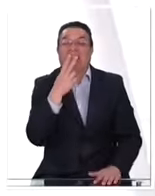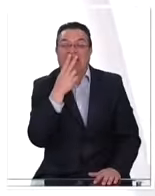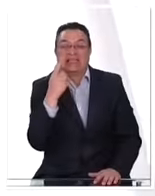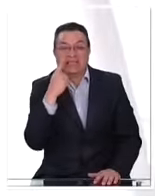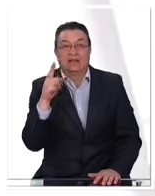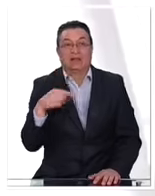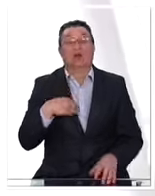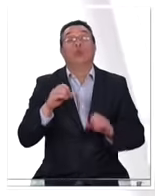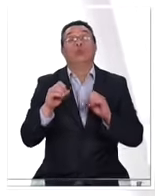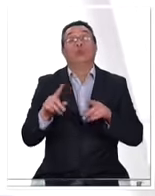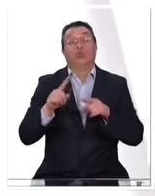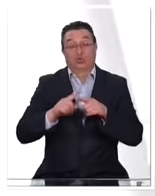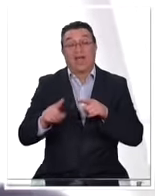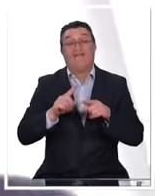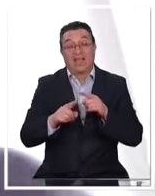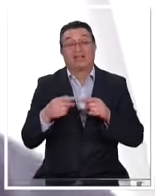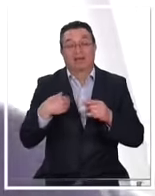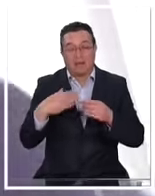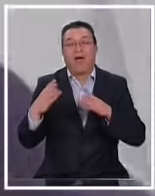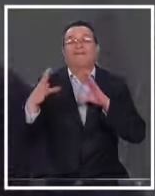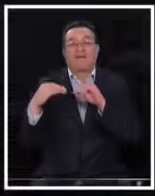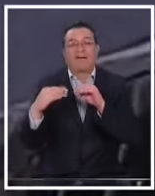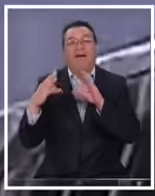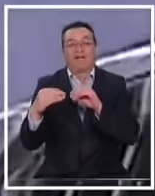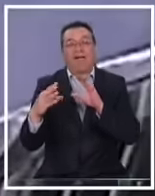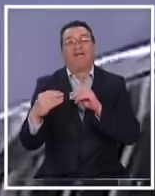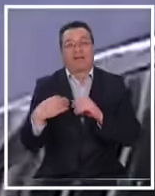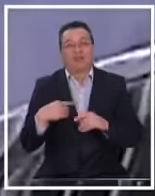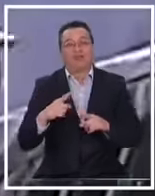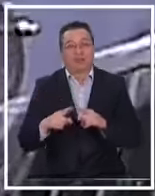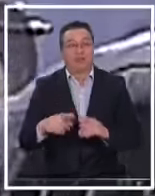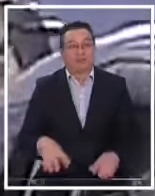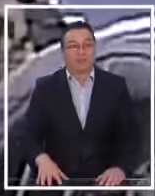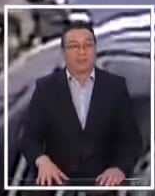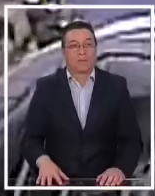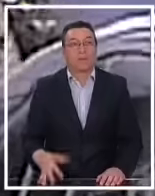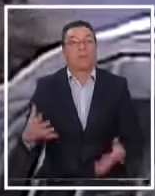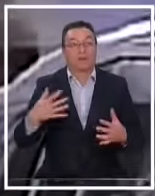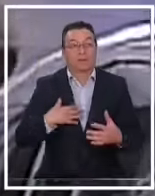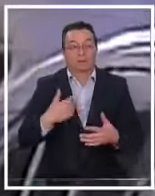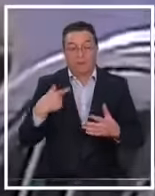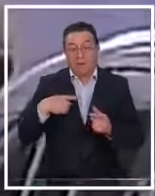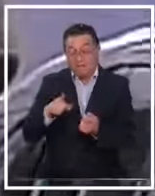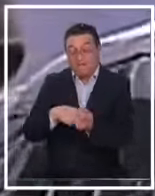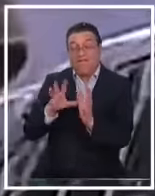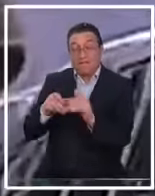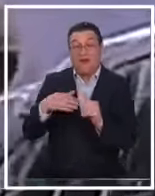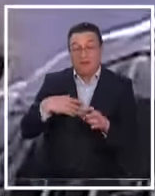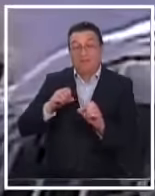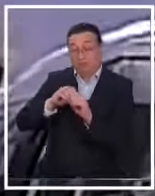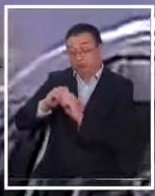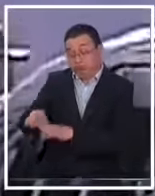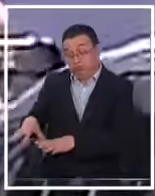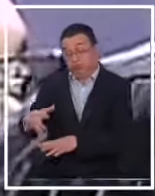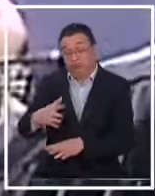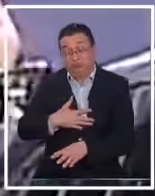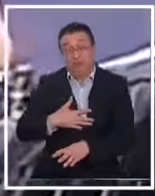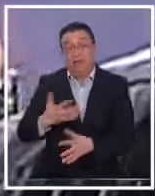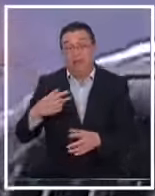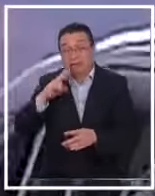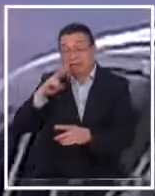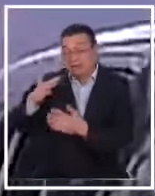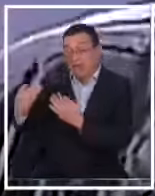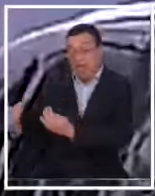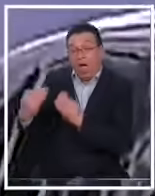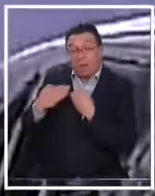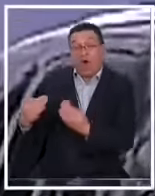Muchas veces estamos hablando. Y he dejado para el final a mi familia, porque realmente sin el apoyo